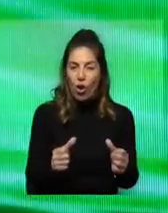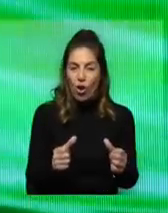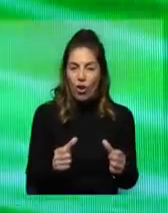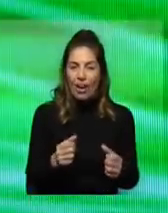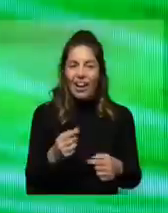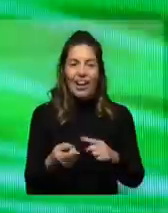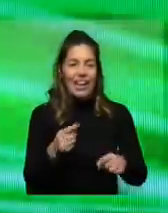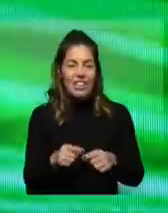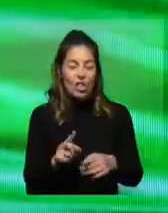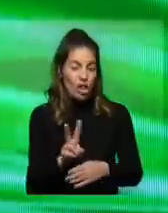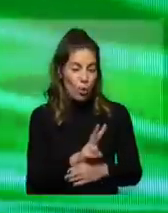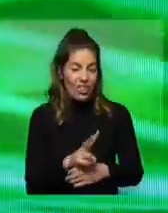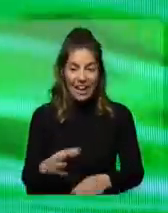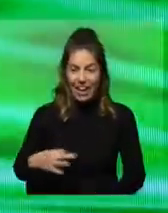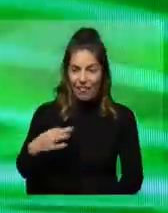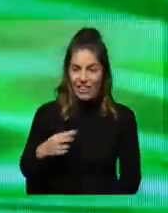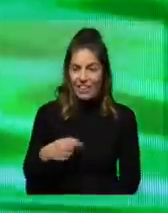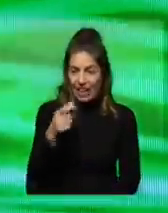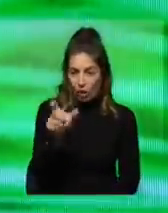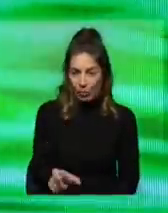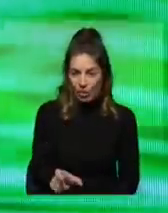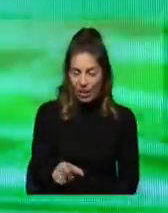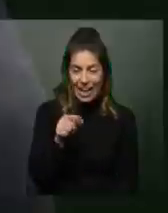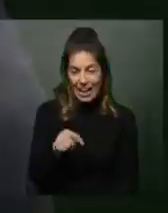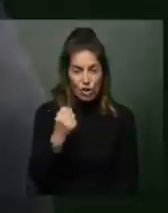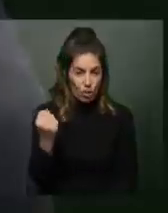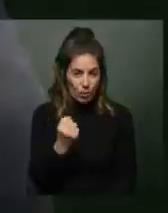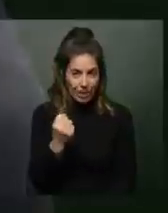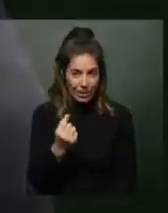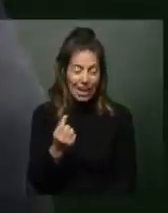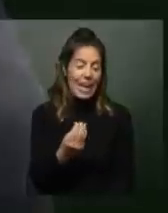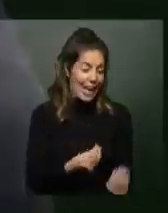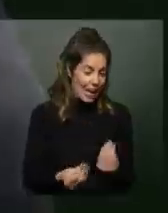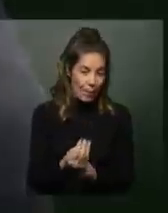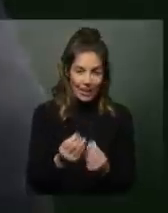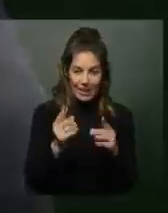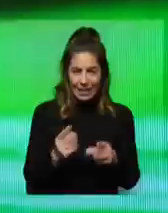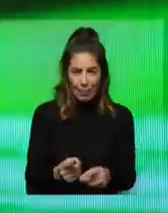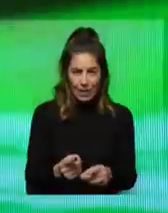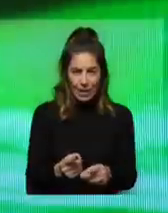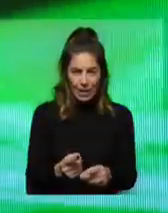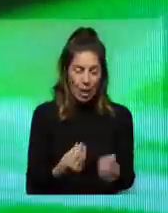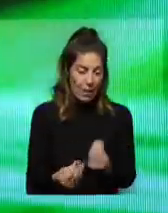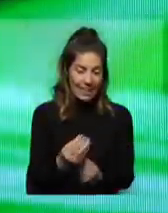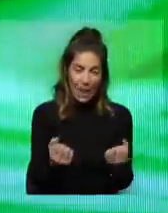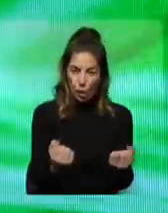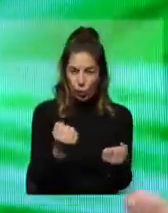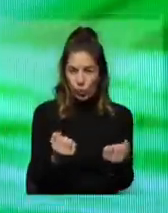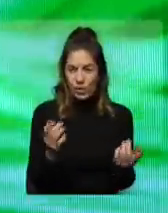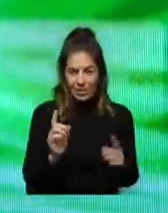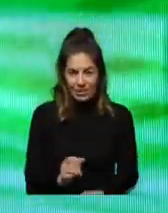proteger la vida de los demás Ese es el punto claro y la empatía no ha conducido la empatía también